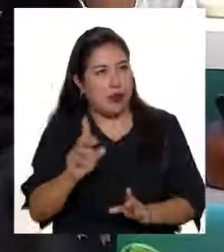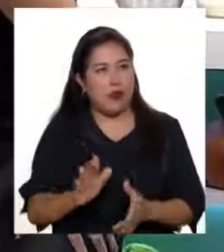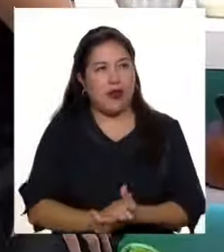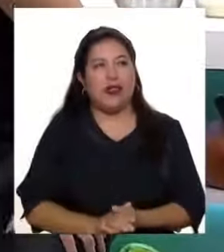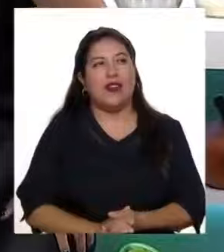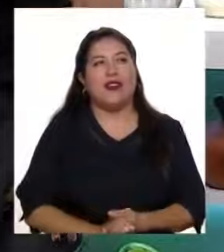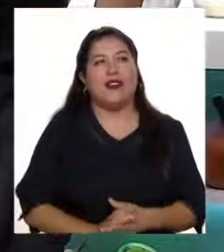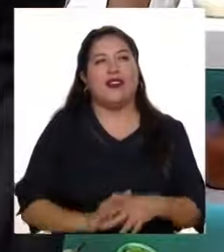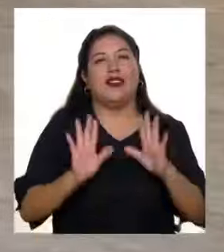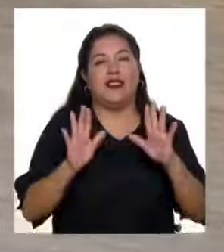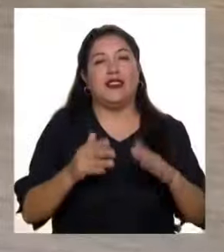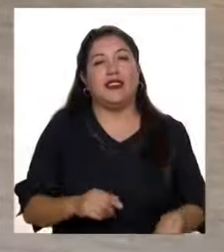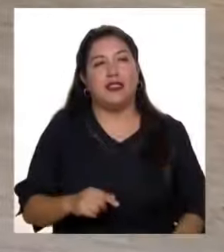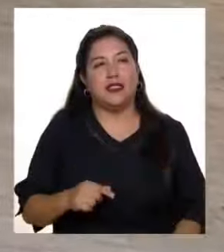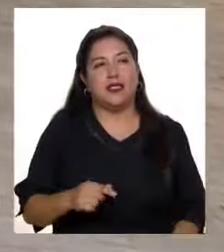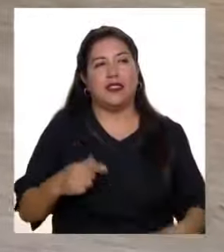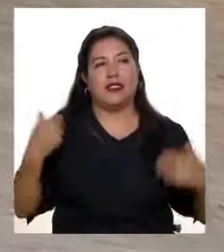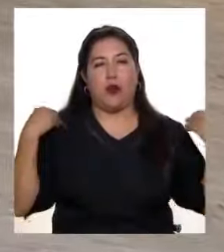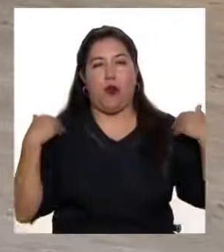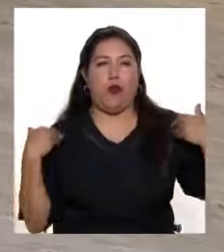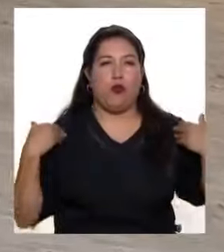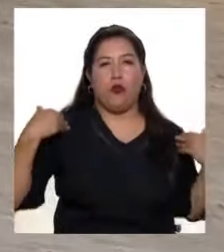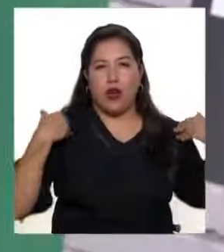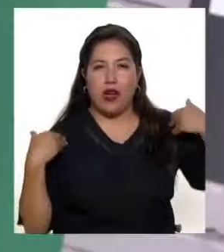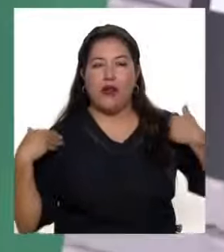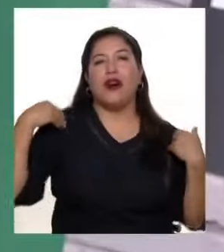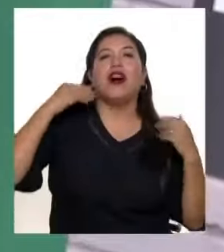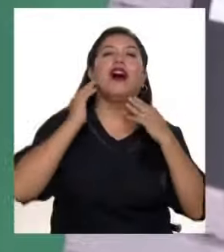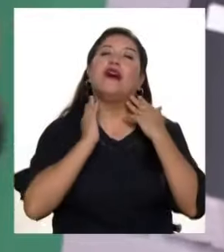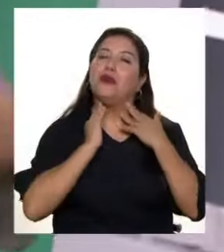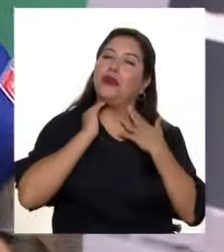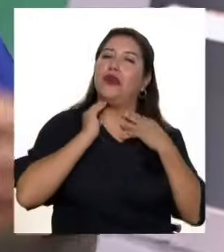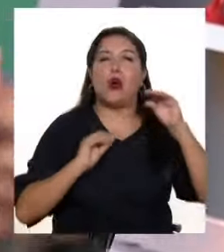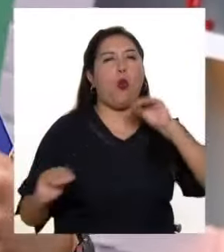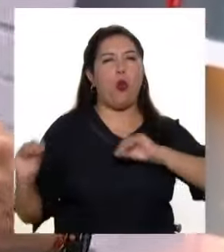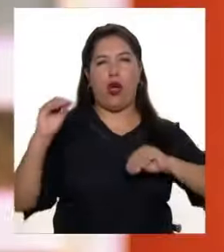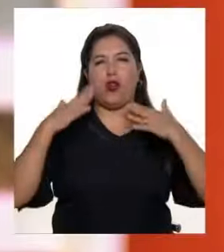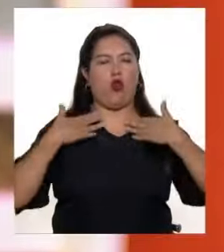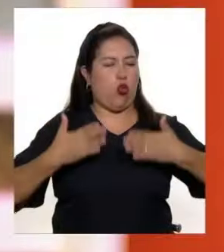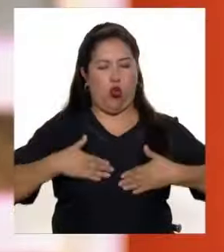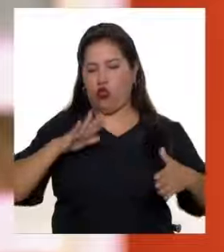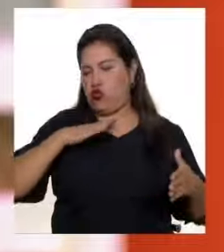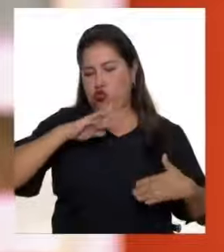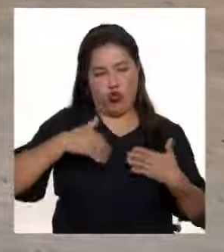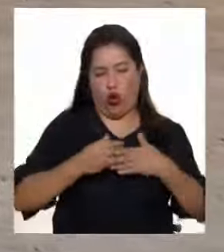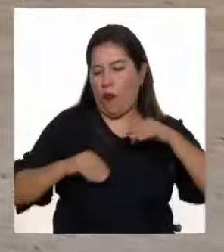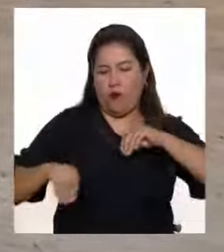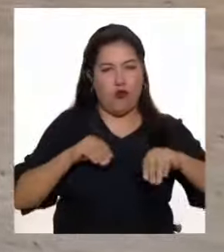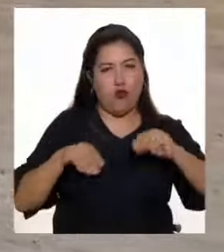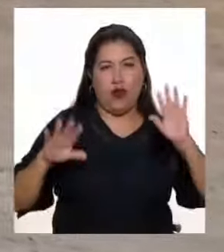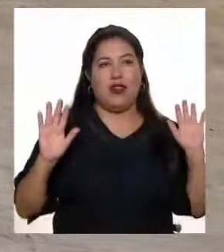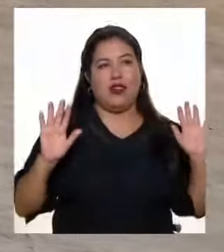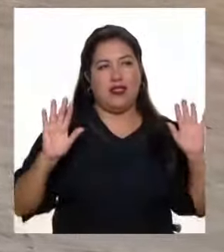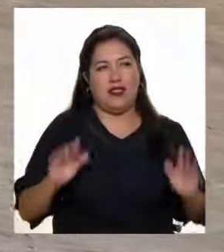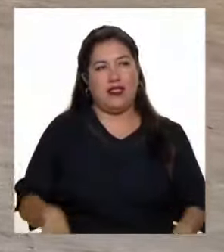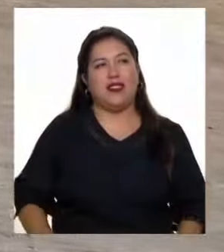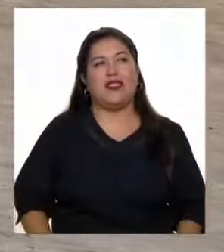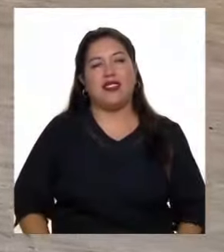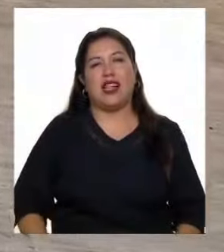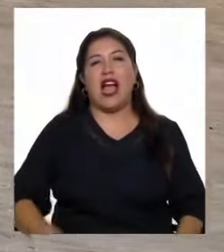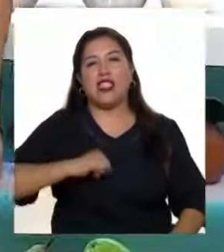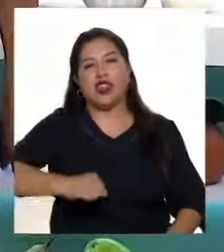blancos, vamos a dar dos vueltitas moviendo hombro, cuello, cintura, todo. Es un ejercicio corporal. Ajá. Y terminamos con chocolate por un lado